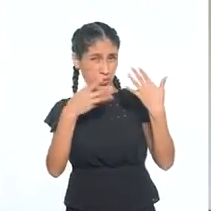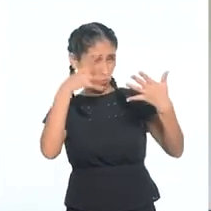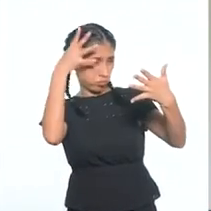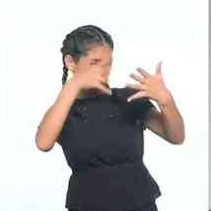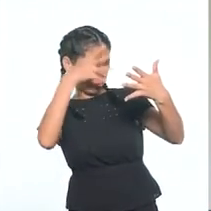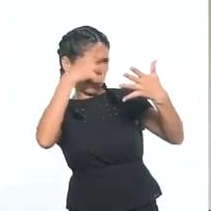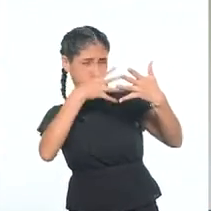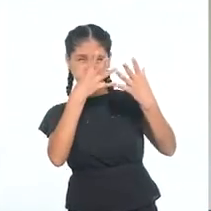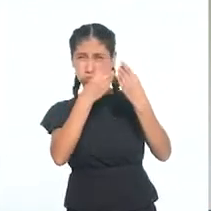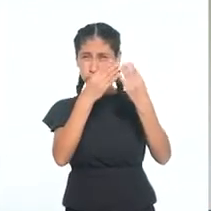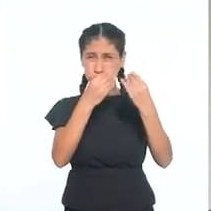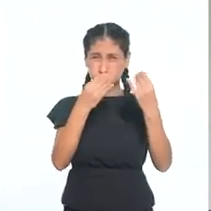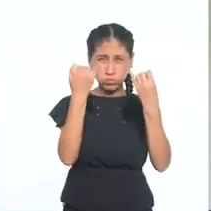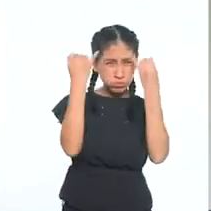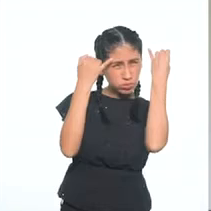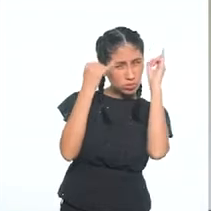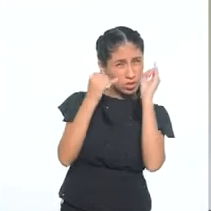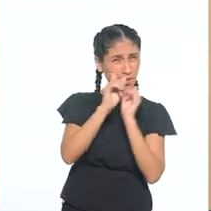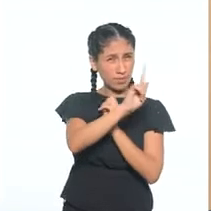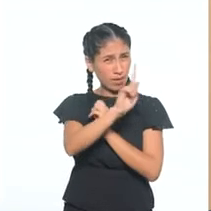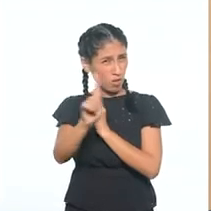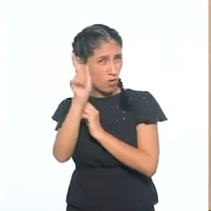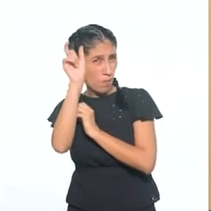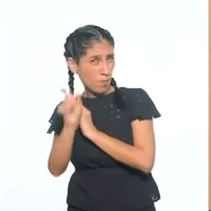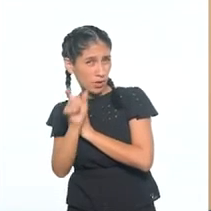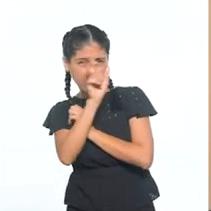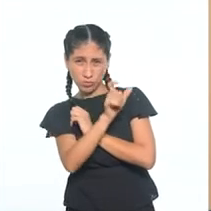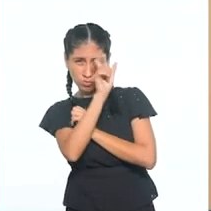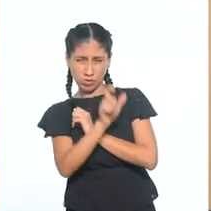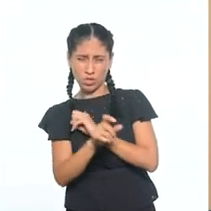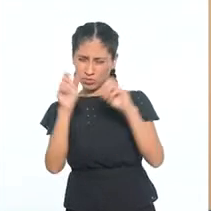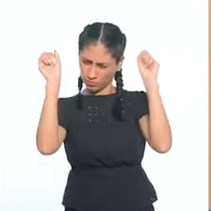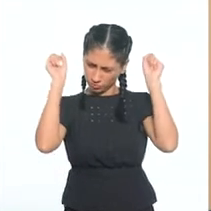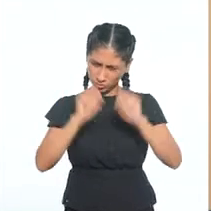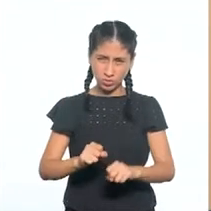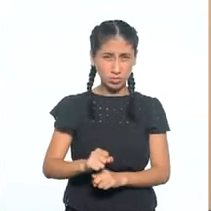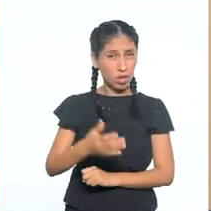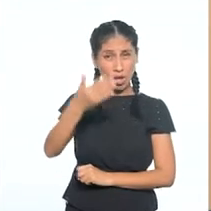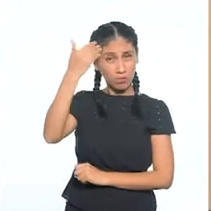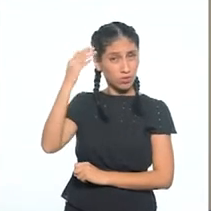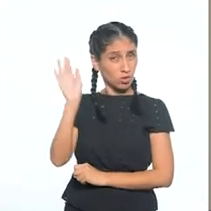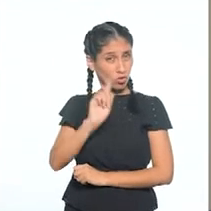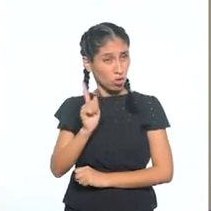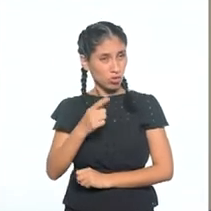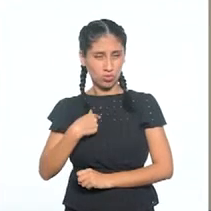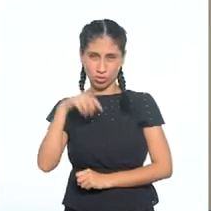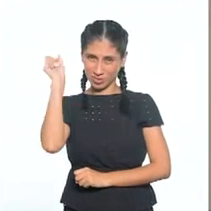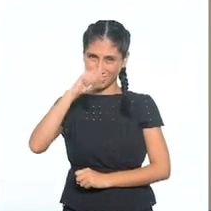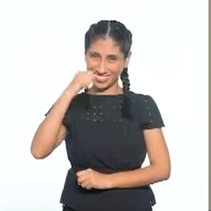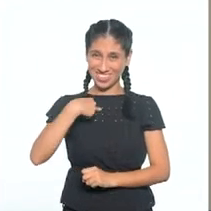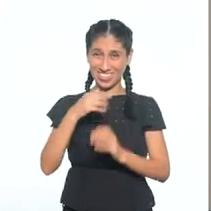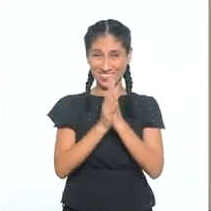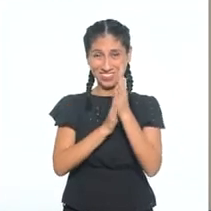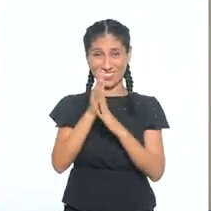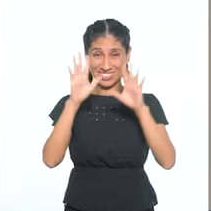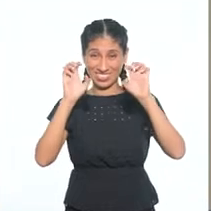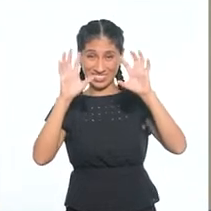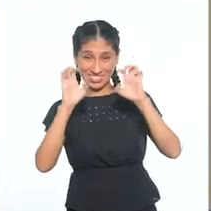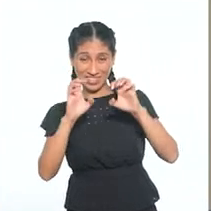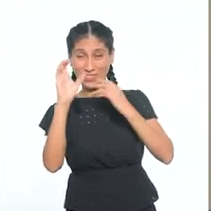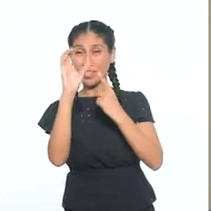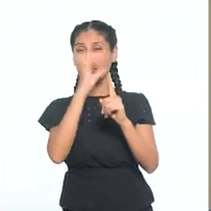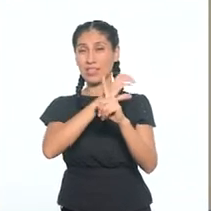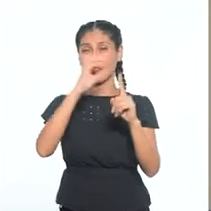una lluvia de ideas individualmente por supuesto nunca lo han intentado yo si en mis exámenes de